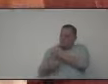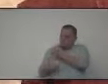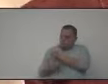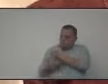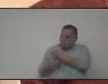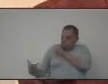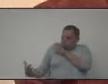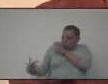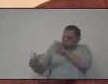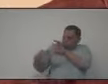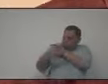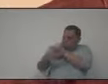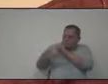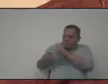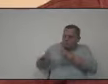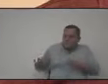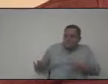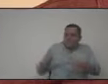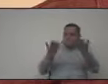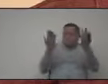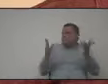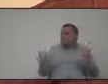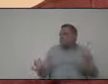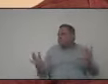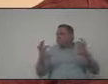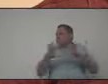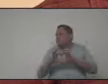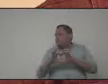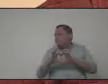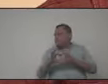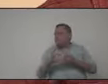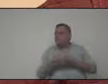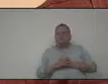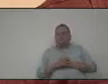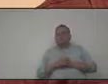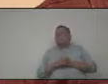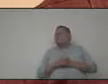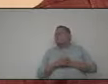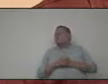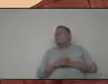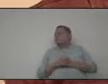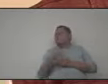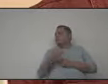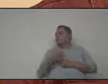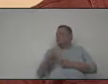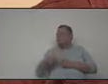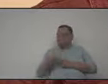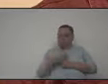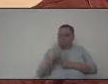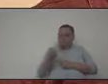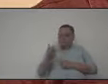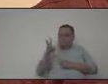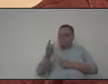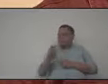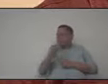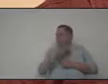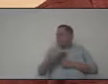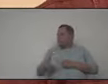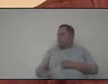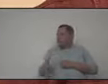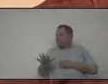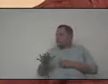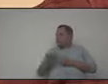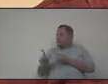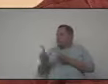hombro por el beneficio de Capresoca. Doctora, en el nombre mío y en el nombre de los 18 presidentes de